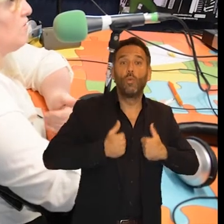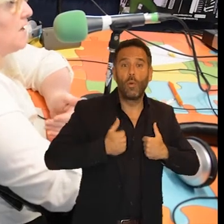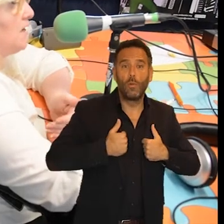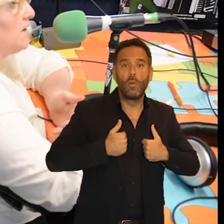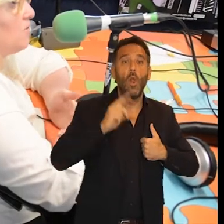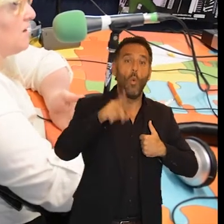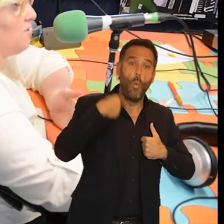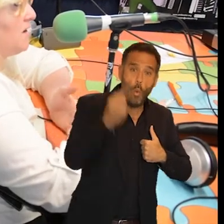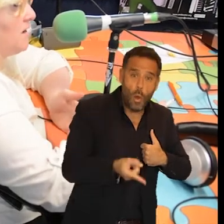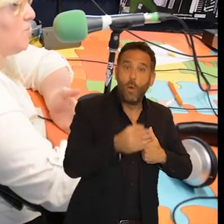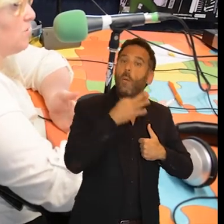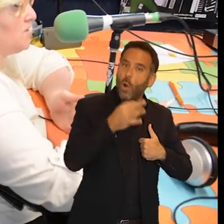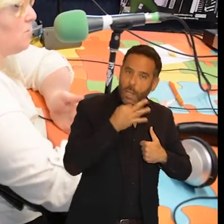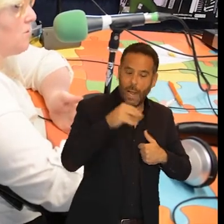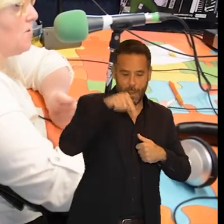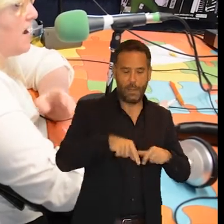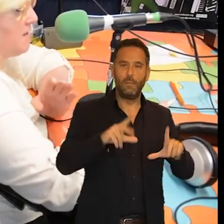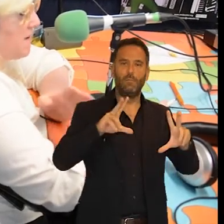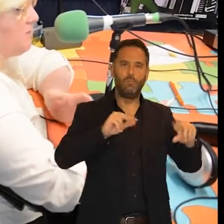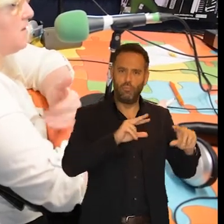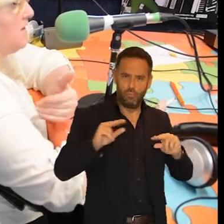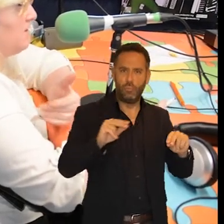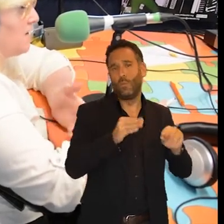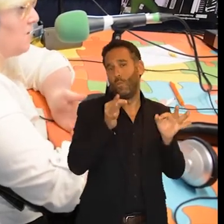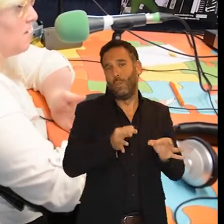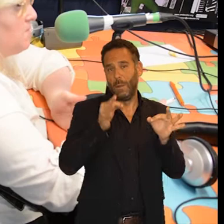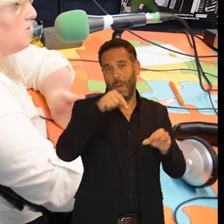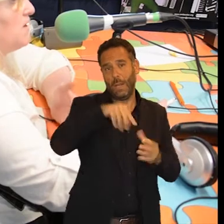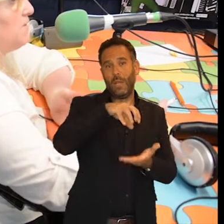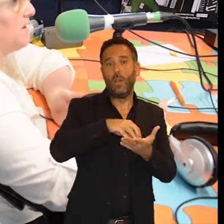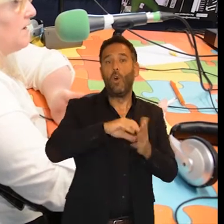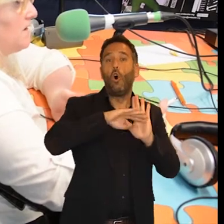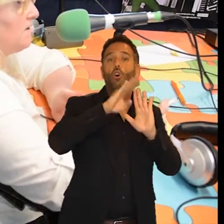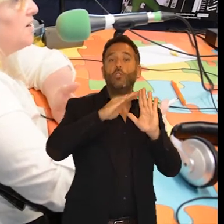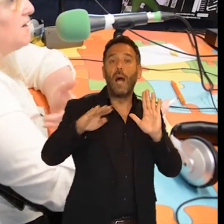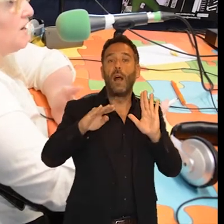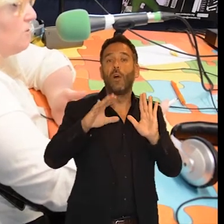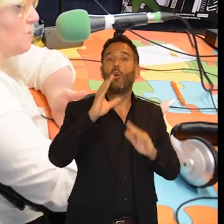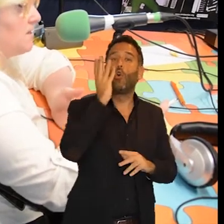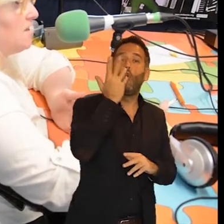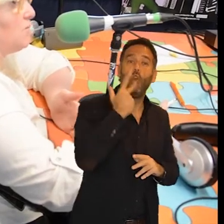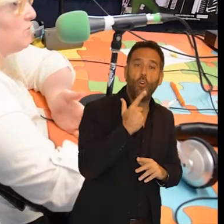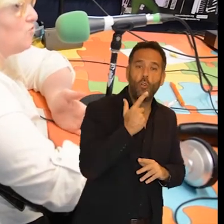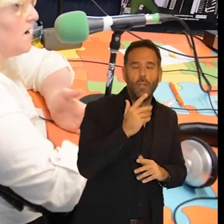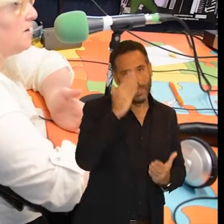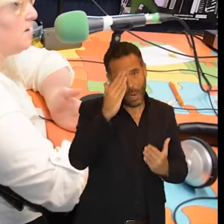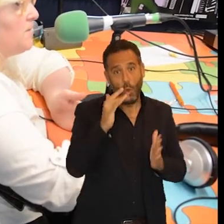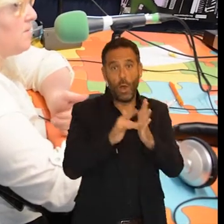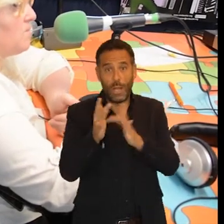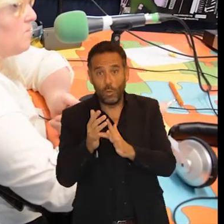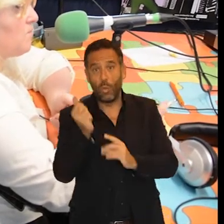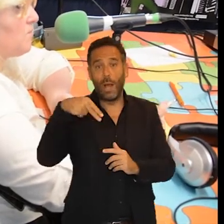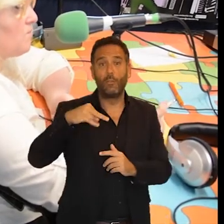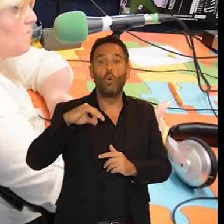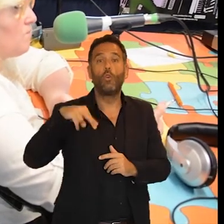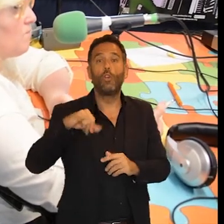después por la tarde en directo a las 6 a través de la radio, en Onda Color. El saludo más cordial, como siempre, Jesús Martín y Antonio Sánchez